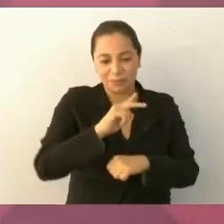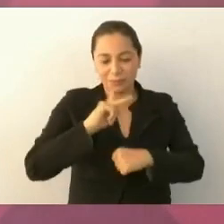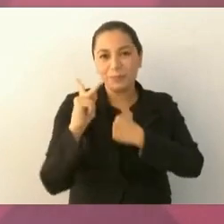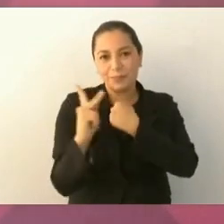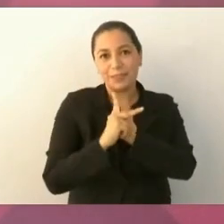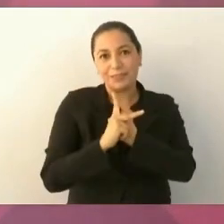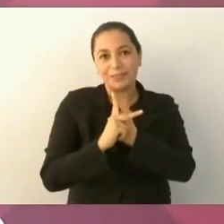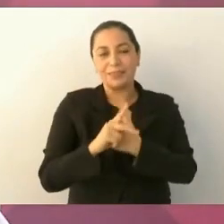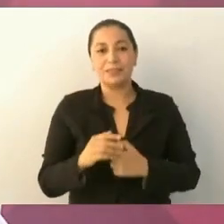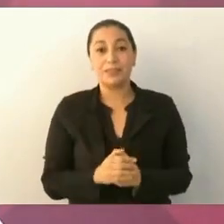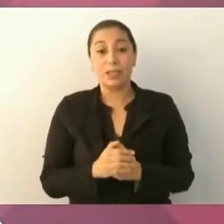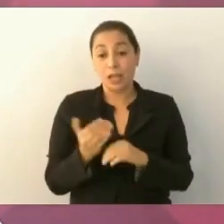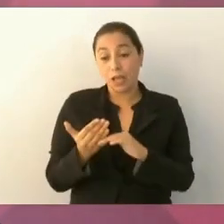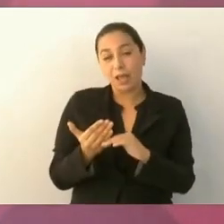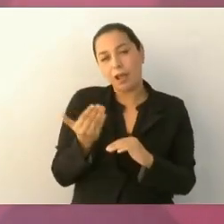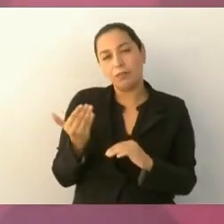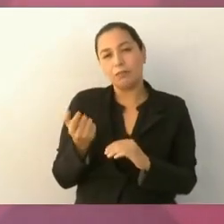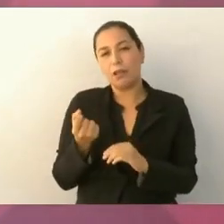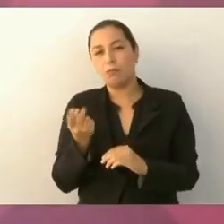más corrupción,